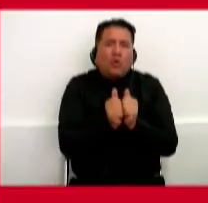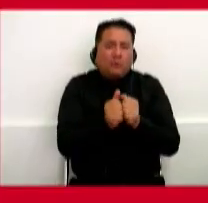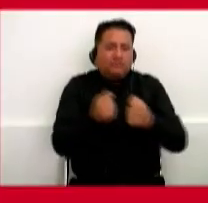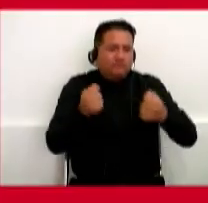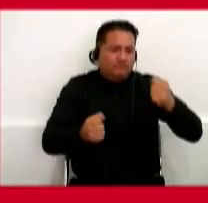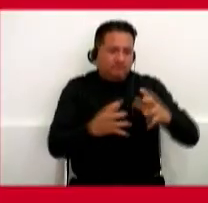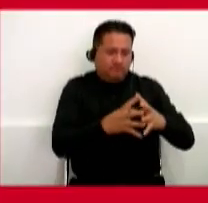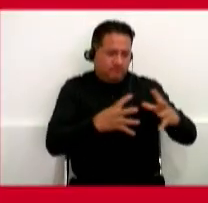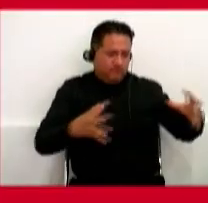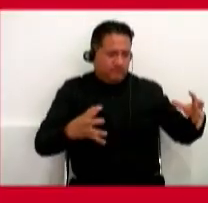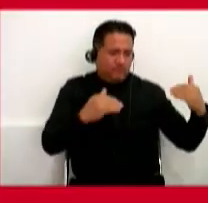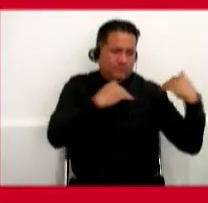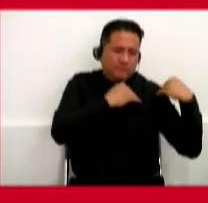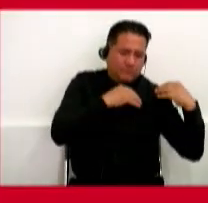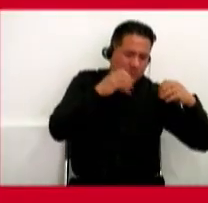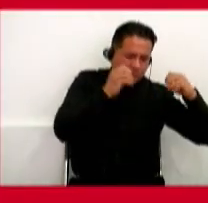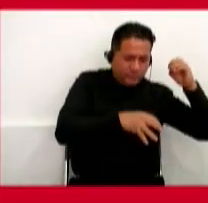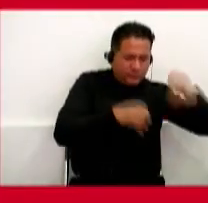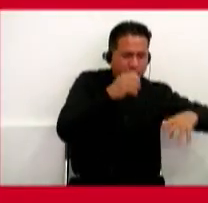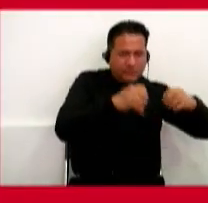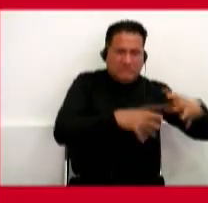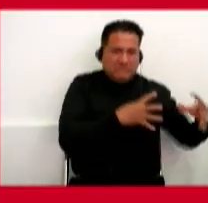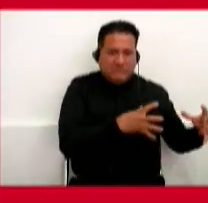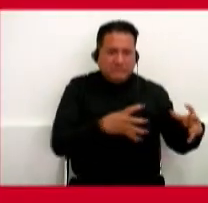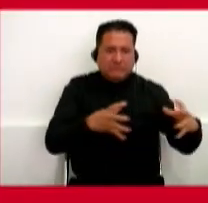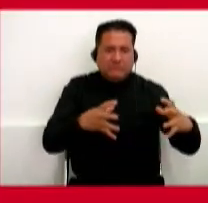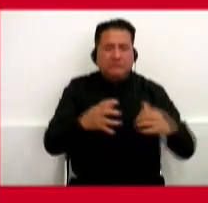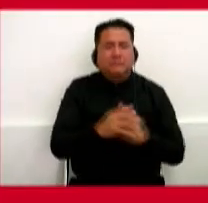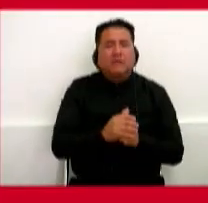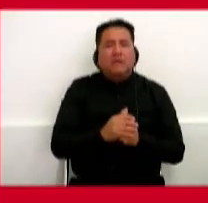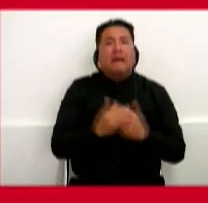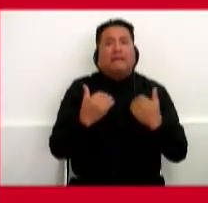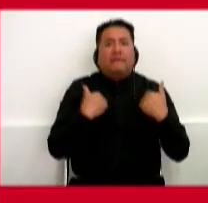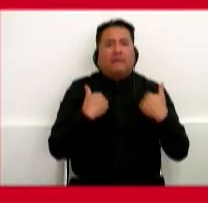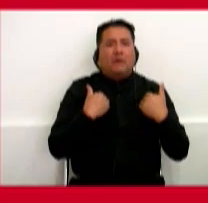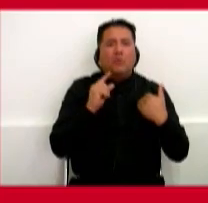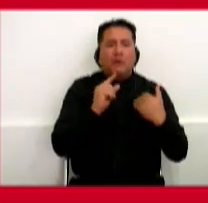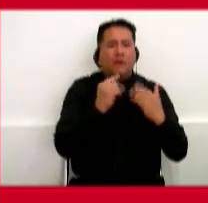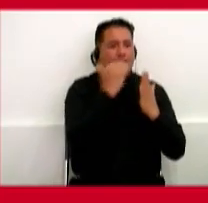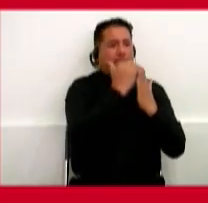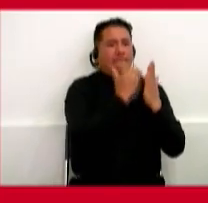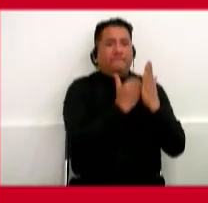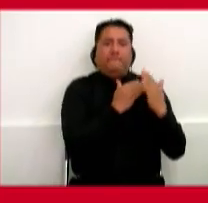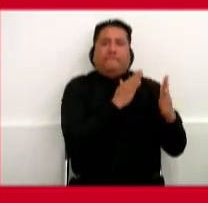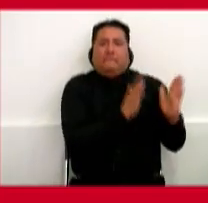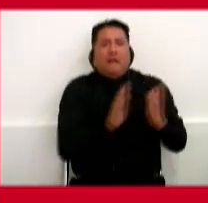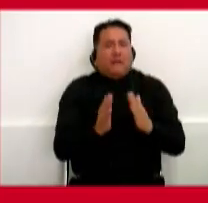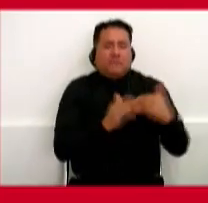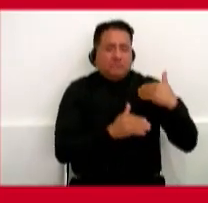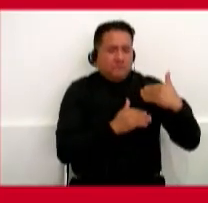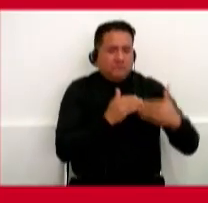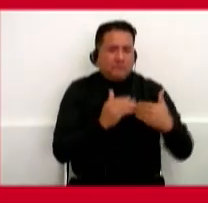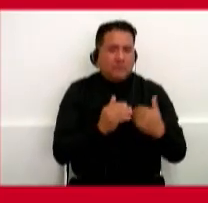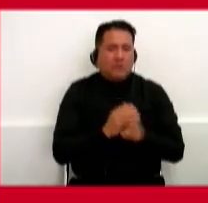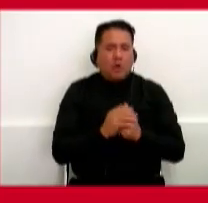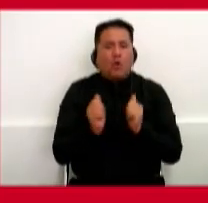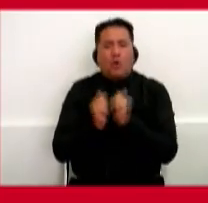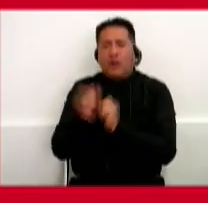el payload, teníamos una gestión basada solamente en experiencia, ya sea de operadores, de